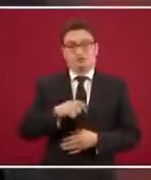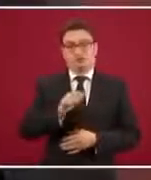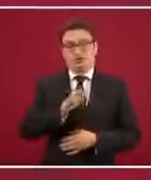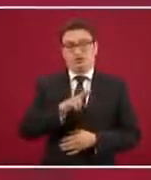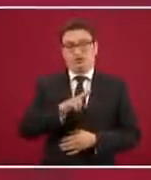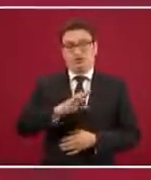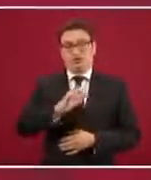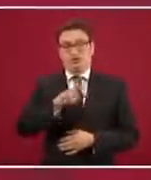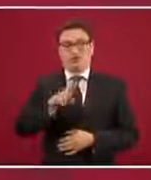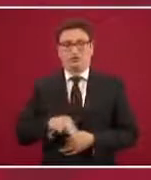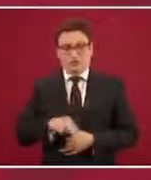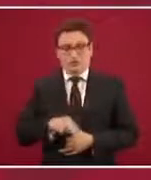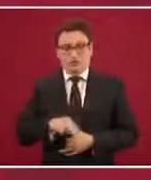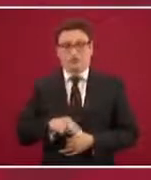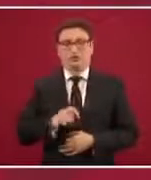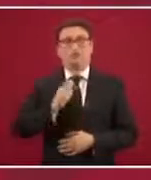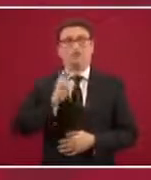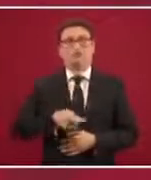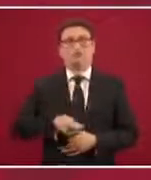cuando…